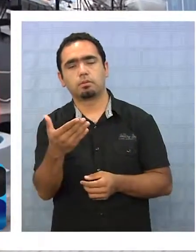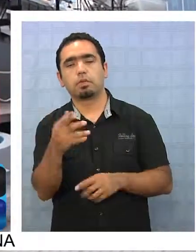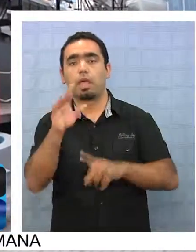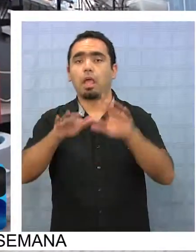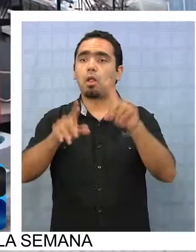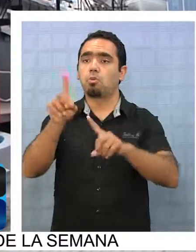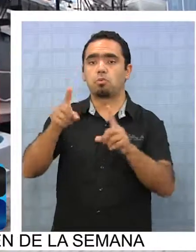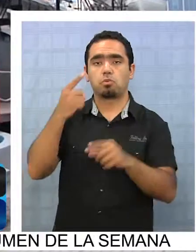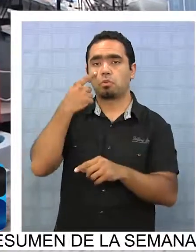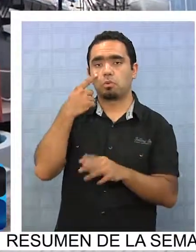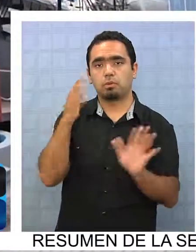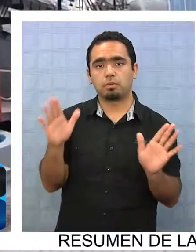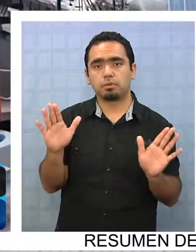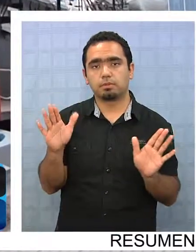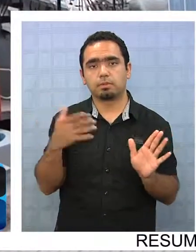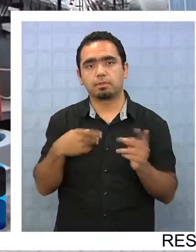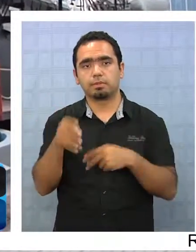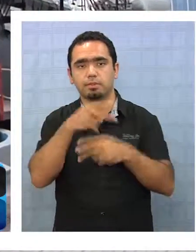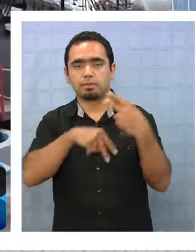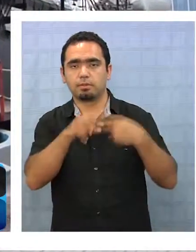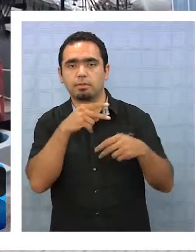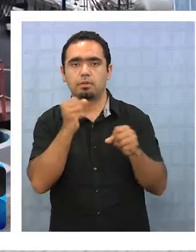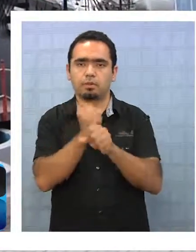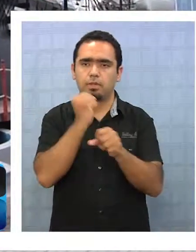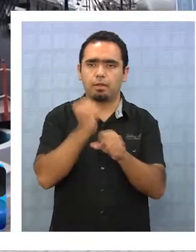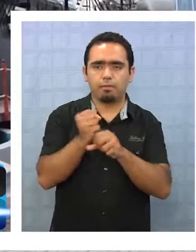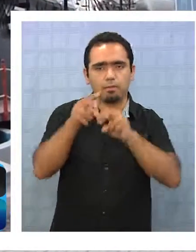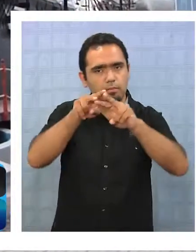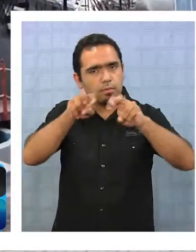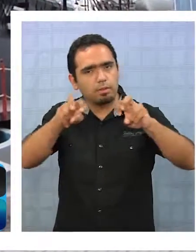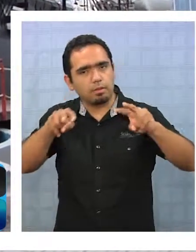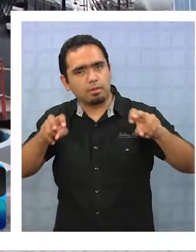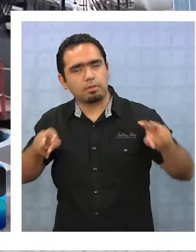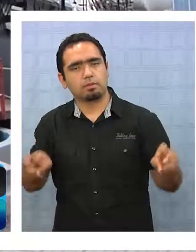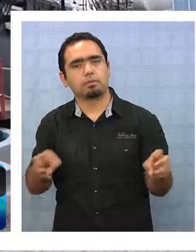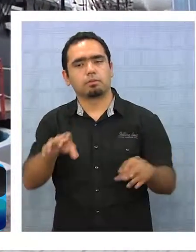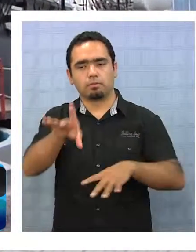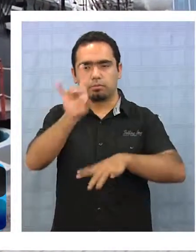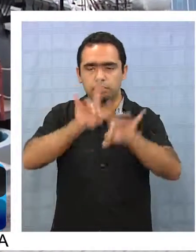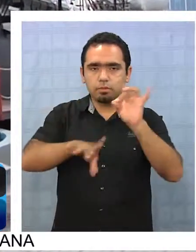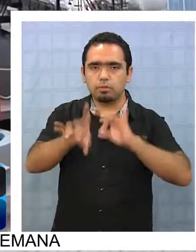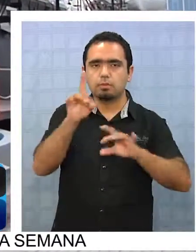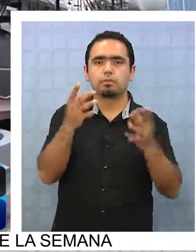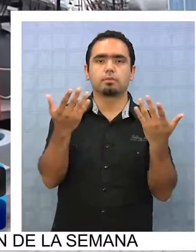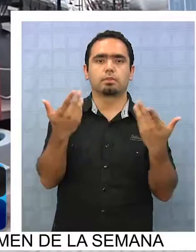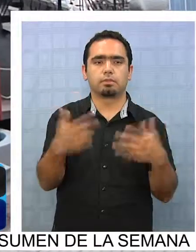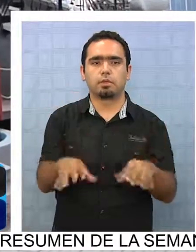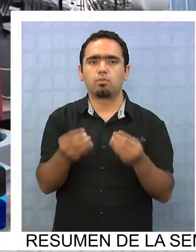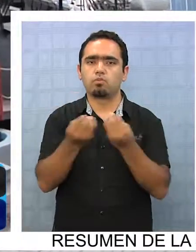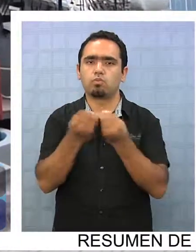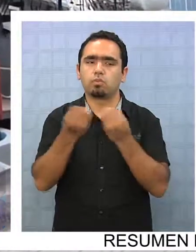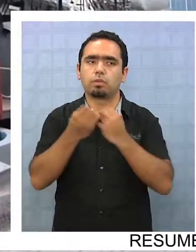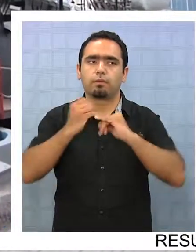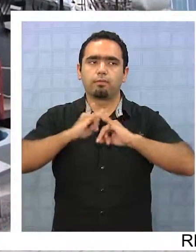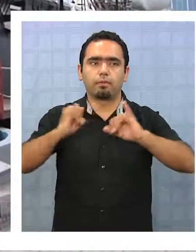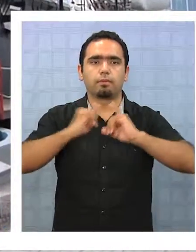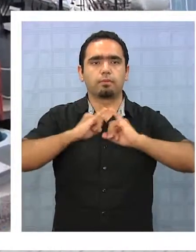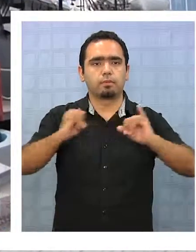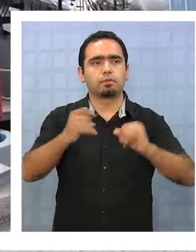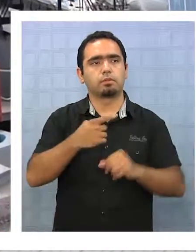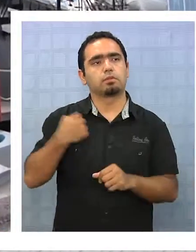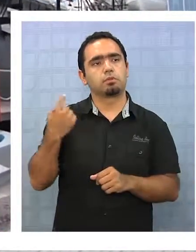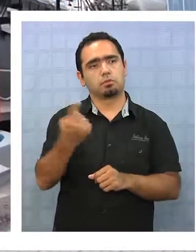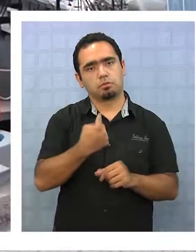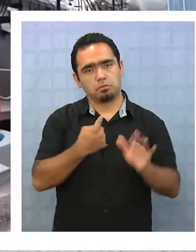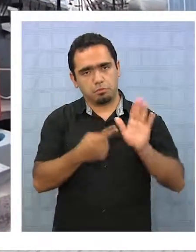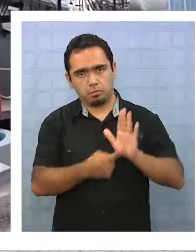casos desconocidos, que mediante un arduo trabajo de investigación se logró recopilar mucha información que nosotros